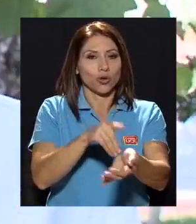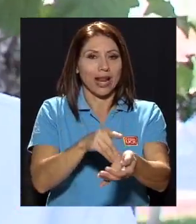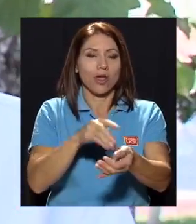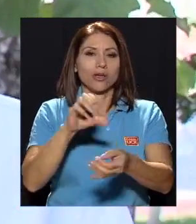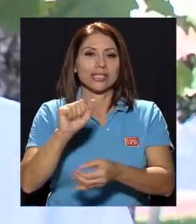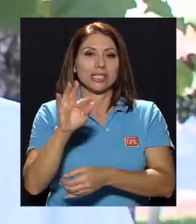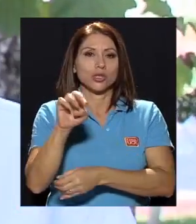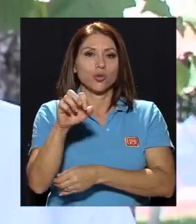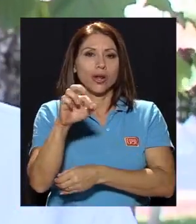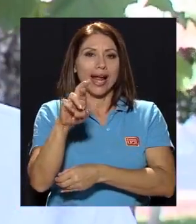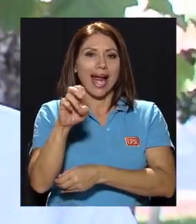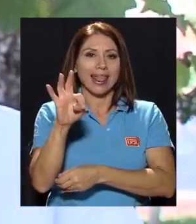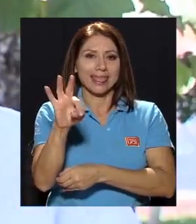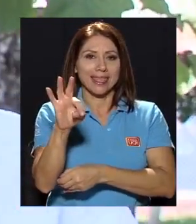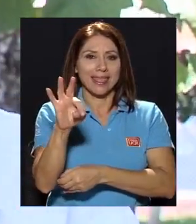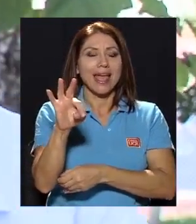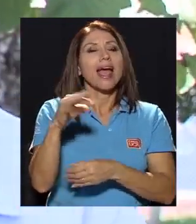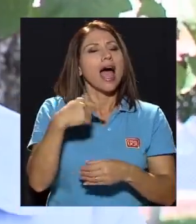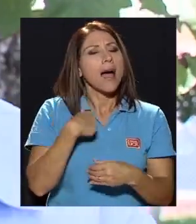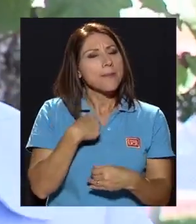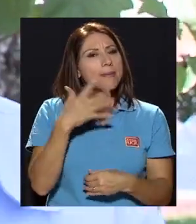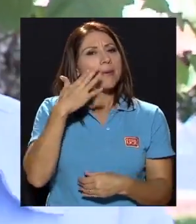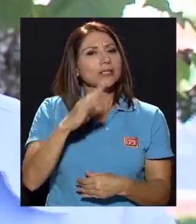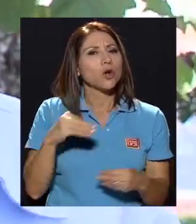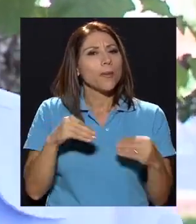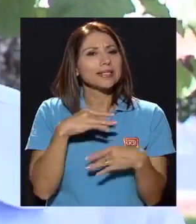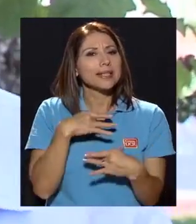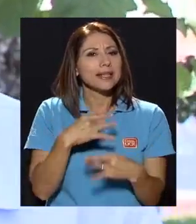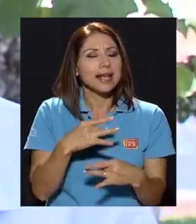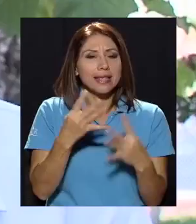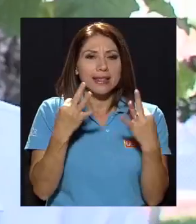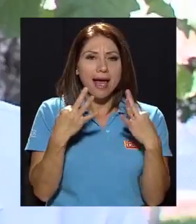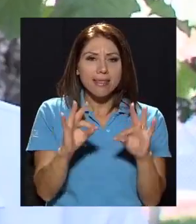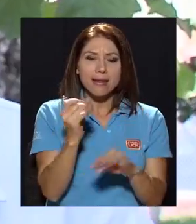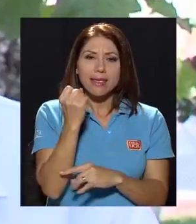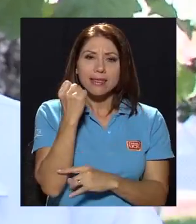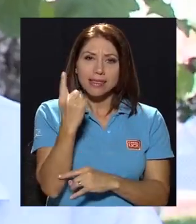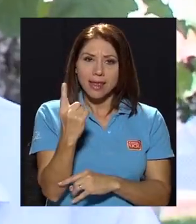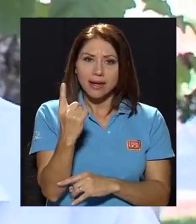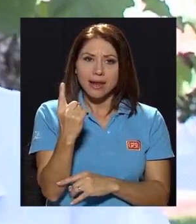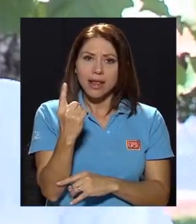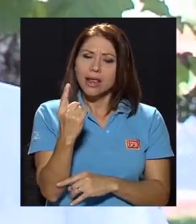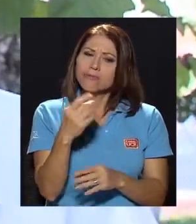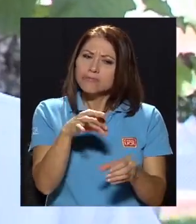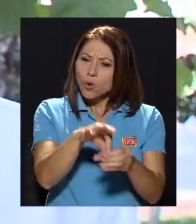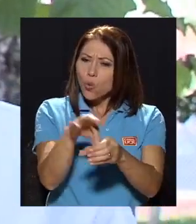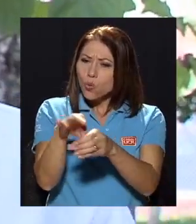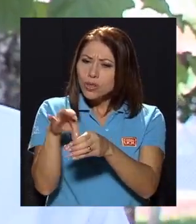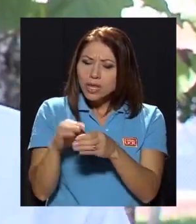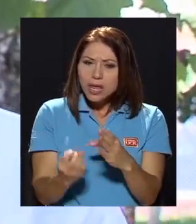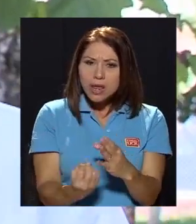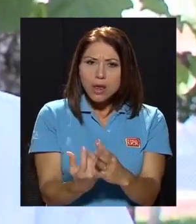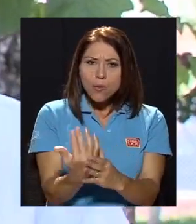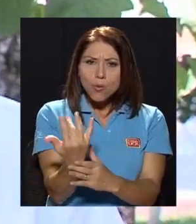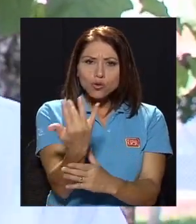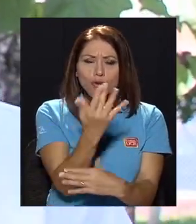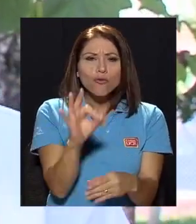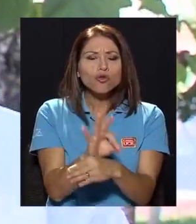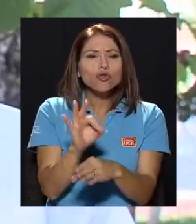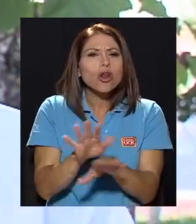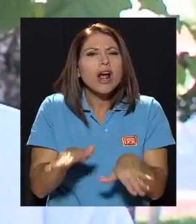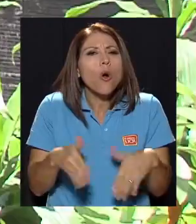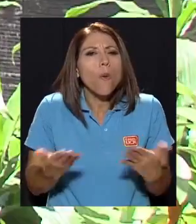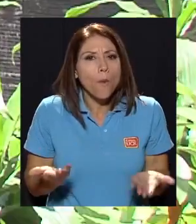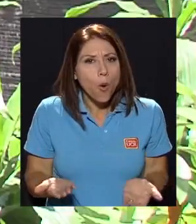más interesante era tratar de entender cómo es que funcionan los cultivos. meterme en ese campo que llamamos fisiología de